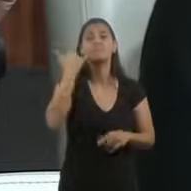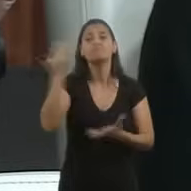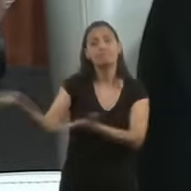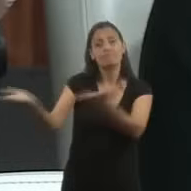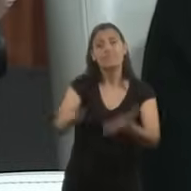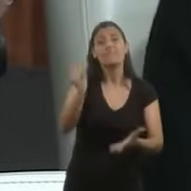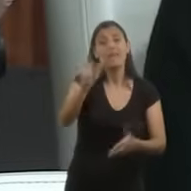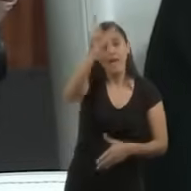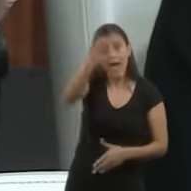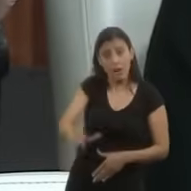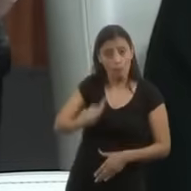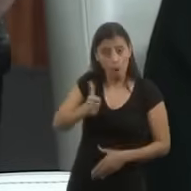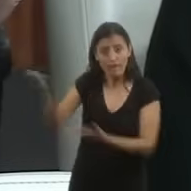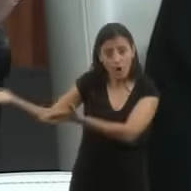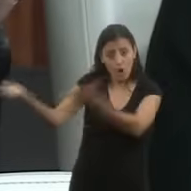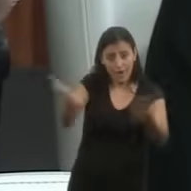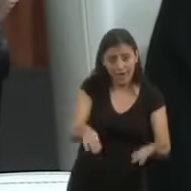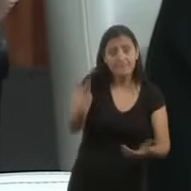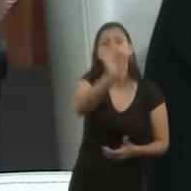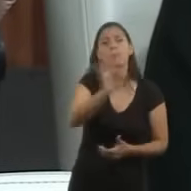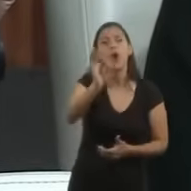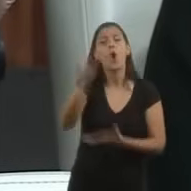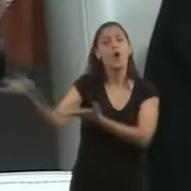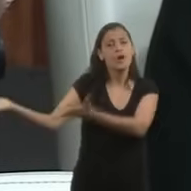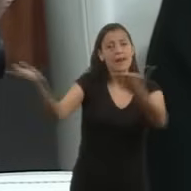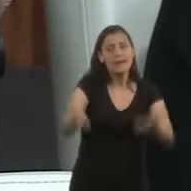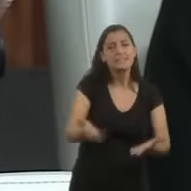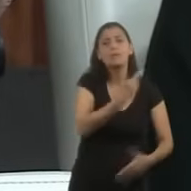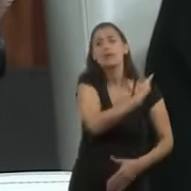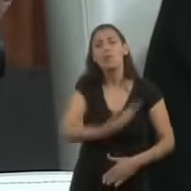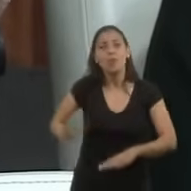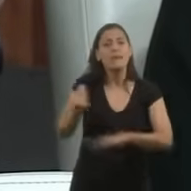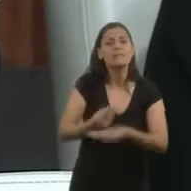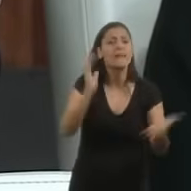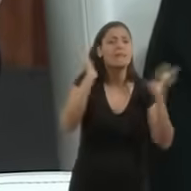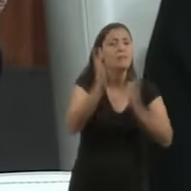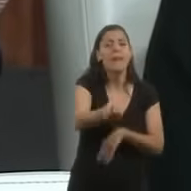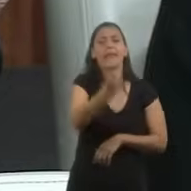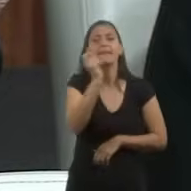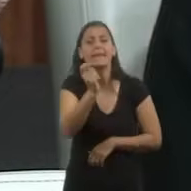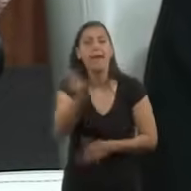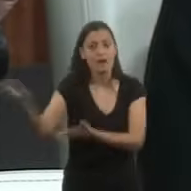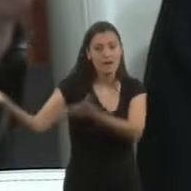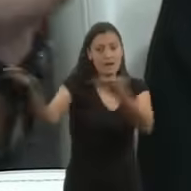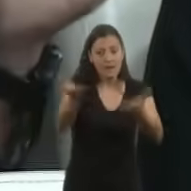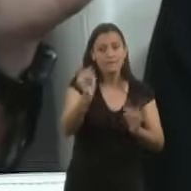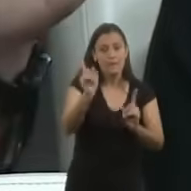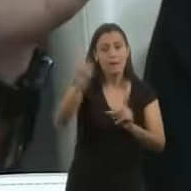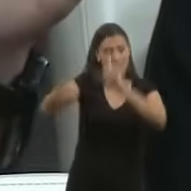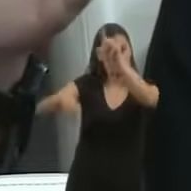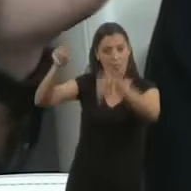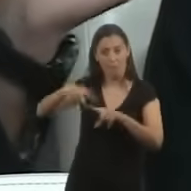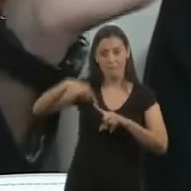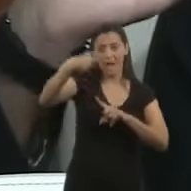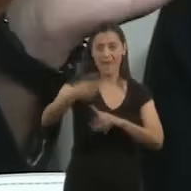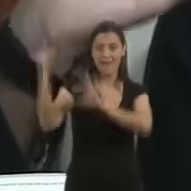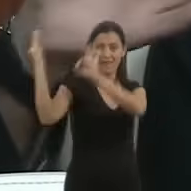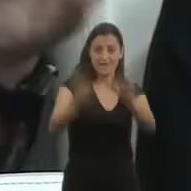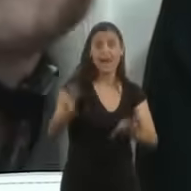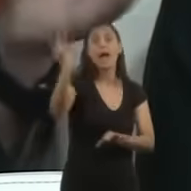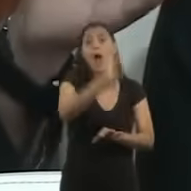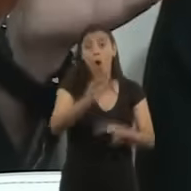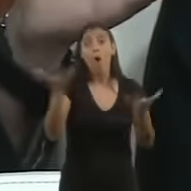Diana mondino serán recibidos también por el presidente Javier Miley existe la posibilidad de ponerlos a disposición de la